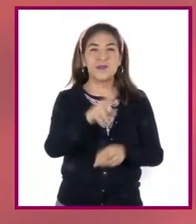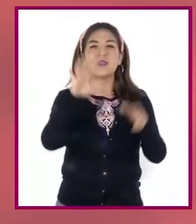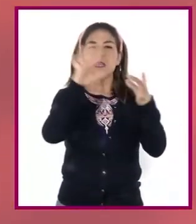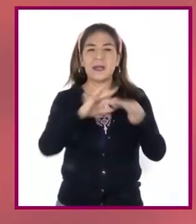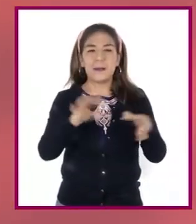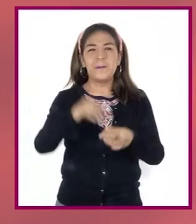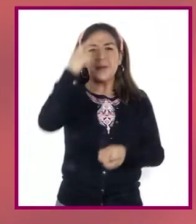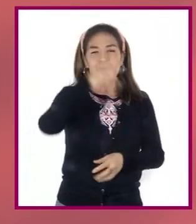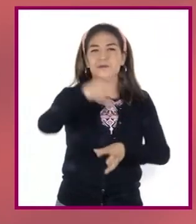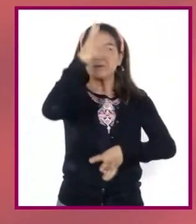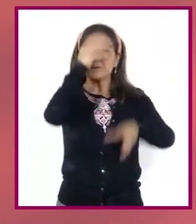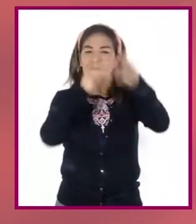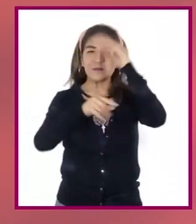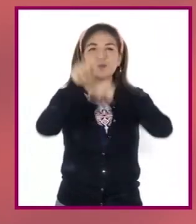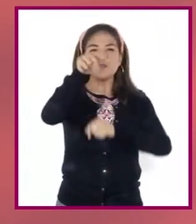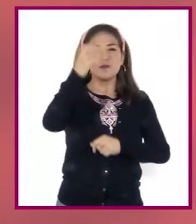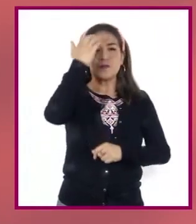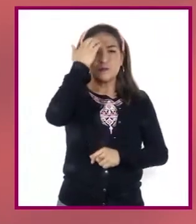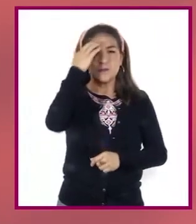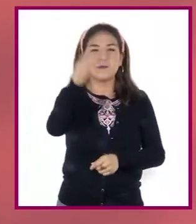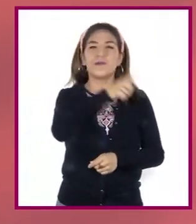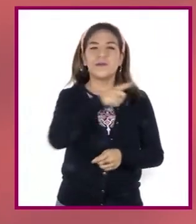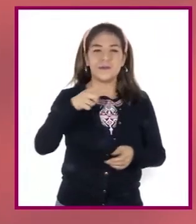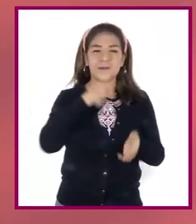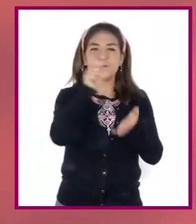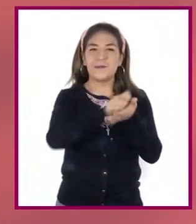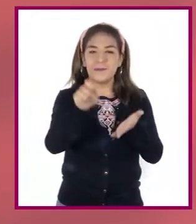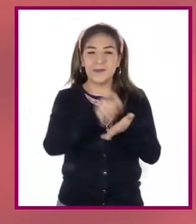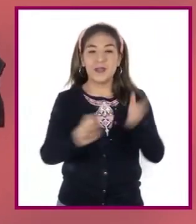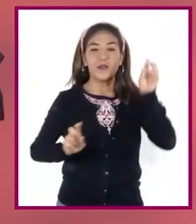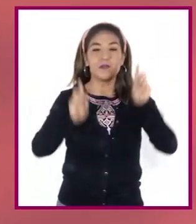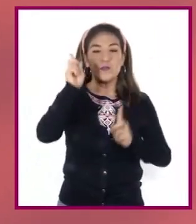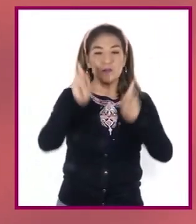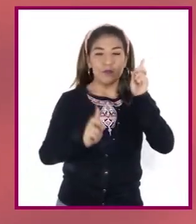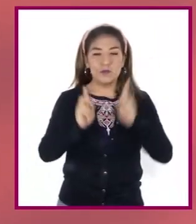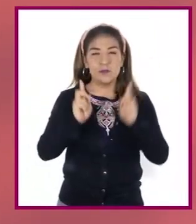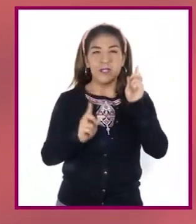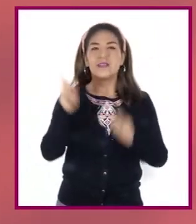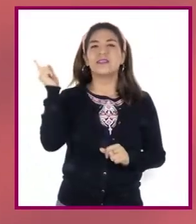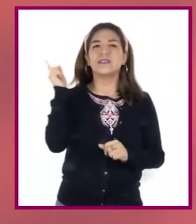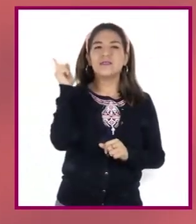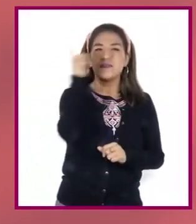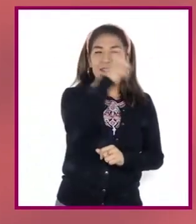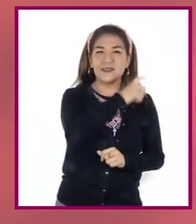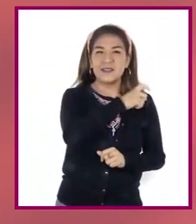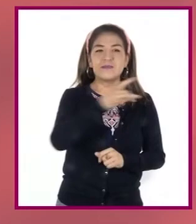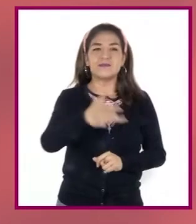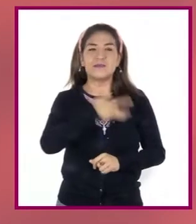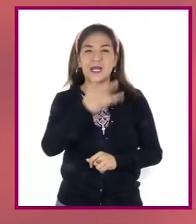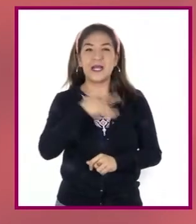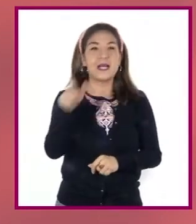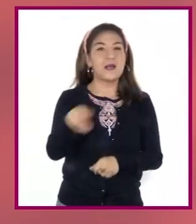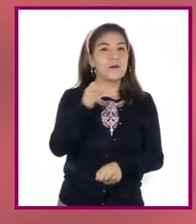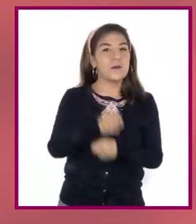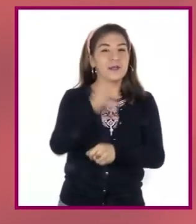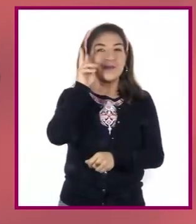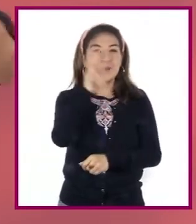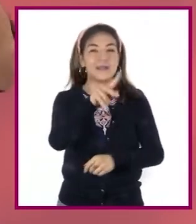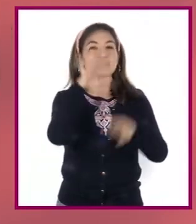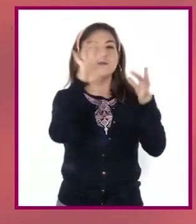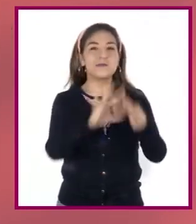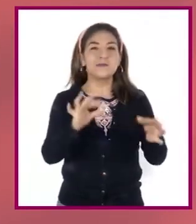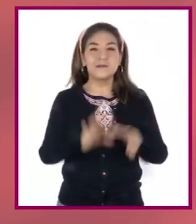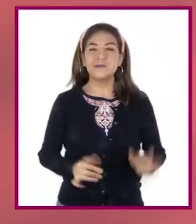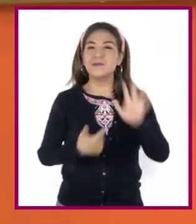reforzar su conocimiento, así que les recomiendo llevar un registro de las dudas, inquietudes o dificultades que surjan al resolver